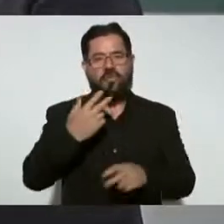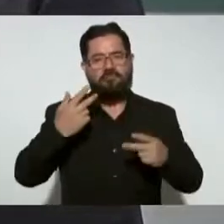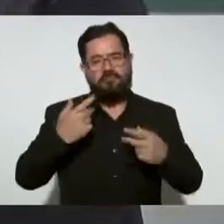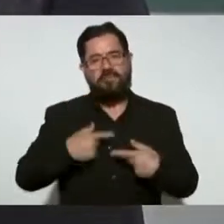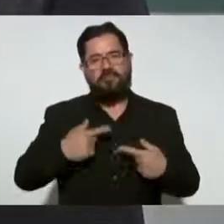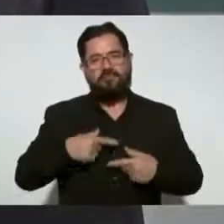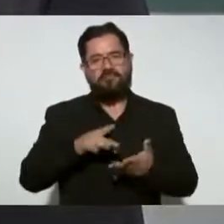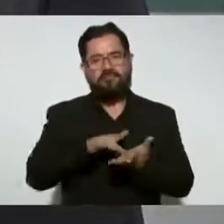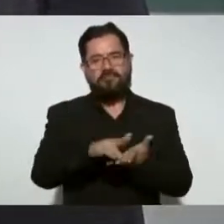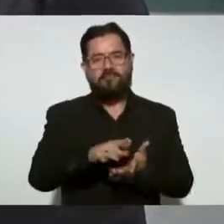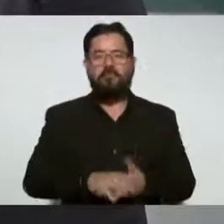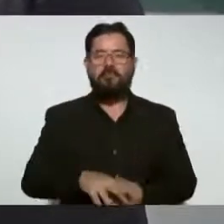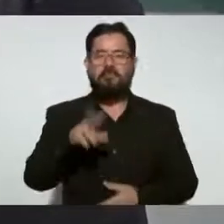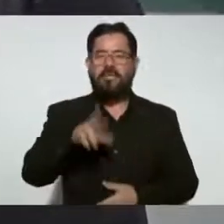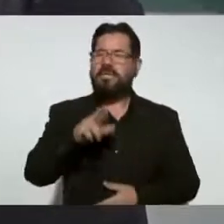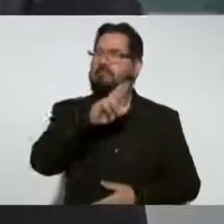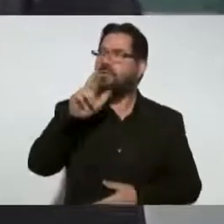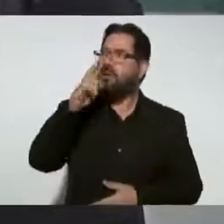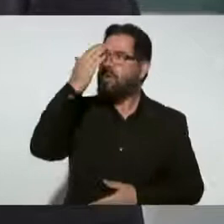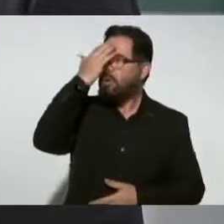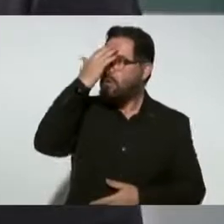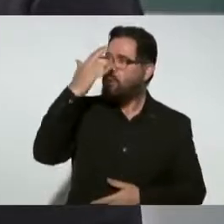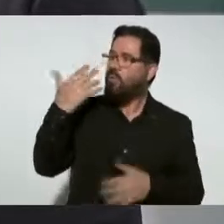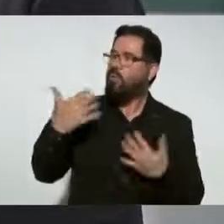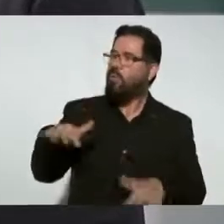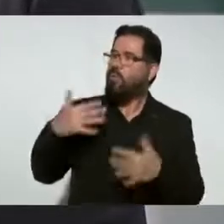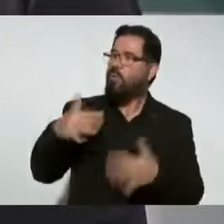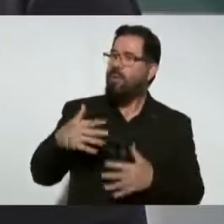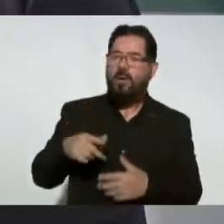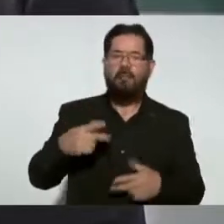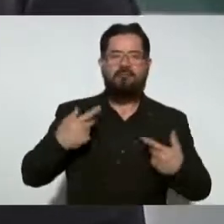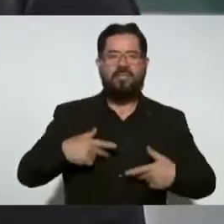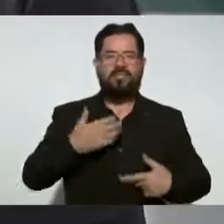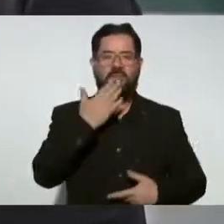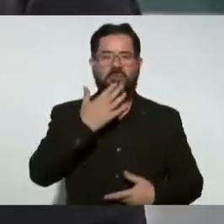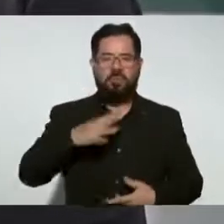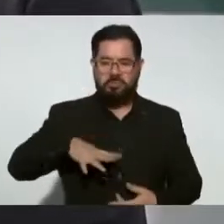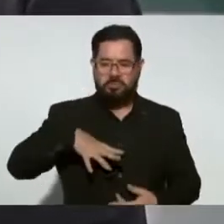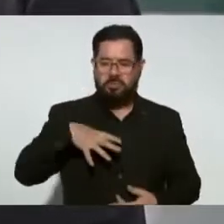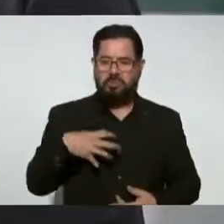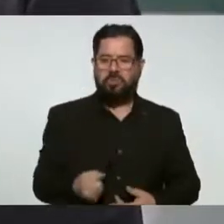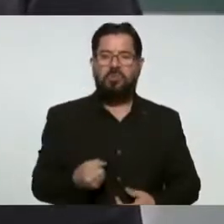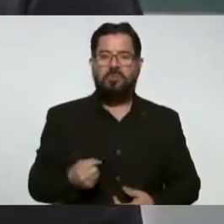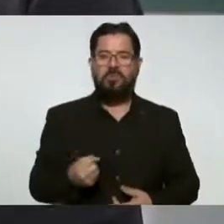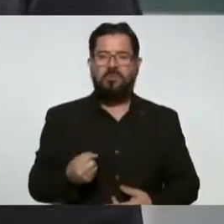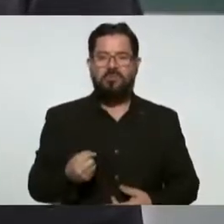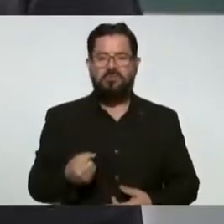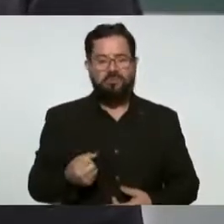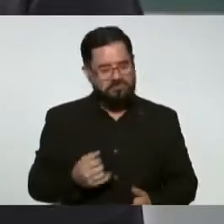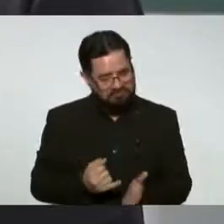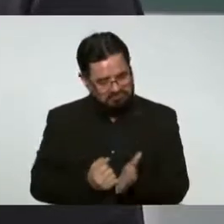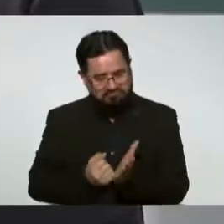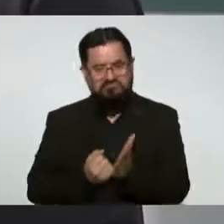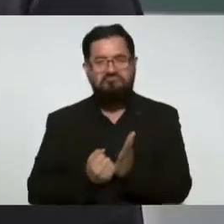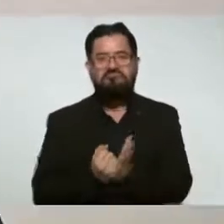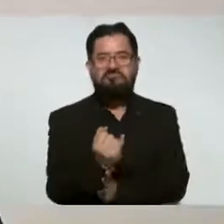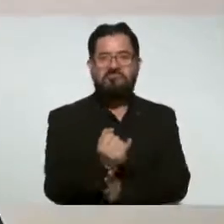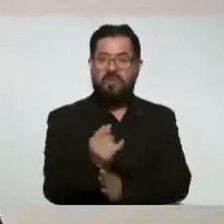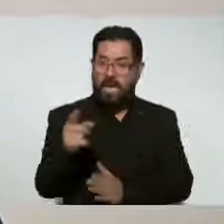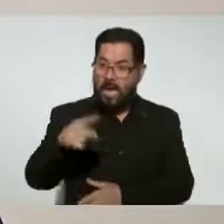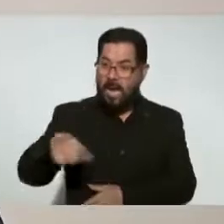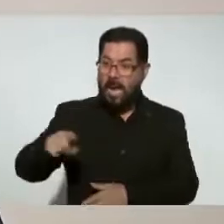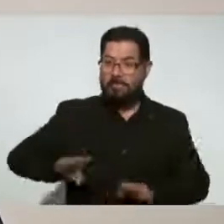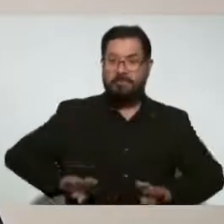Reconocemos en forma muy particular la enjundia de los sonorenses que pusieron todo lo